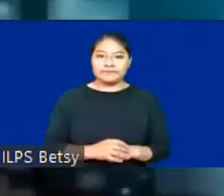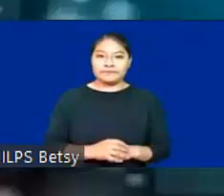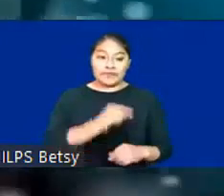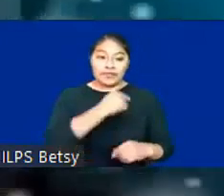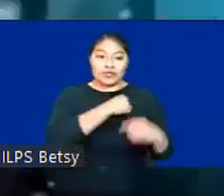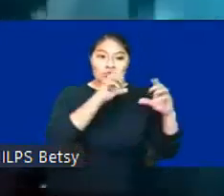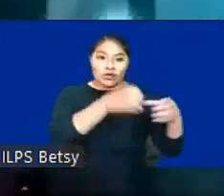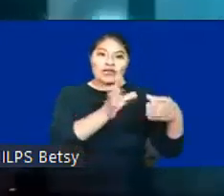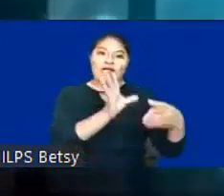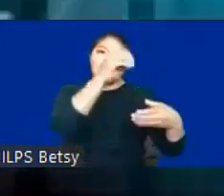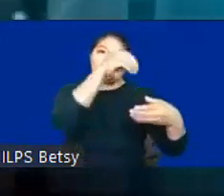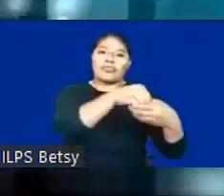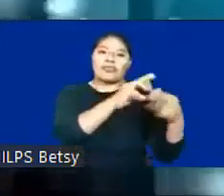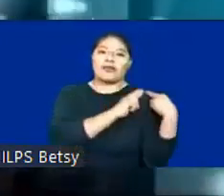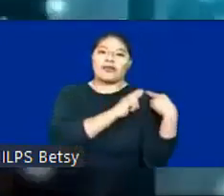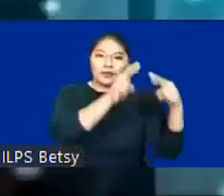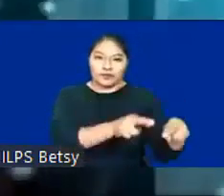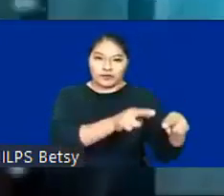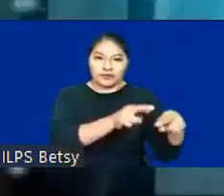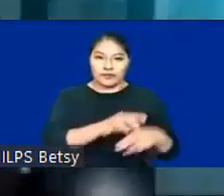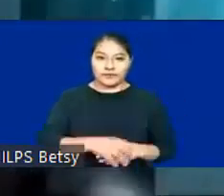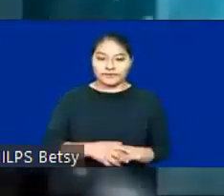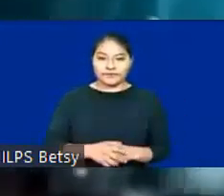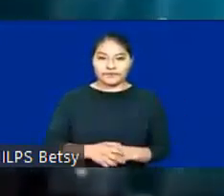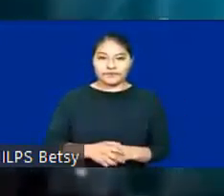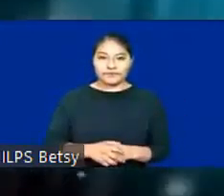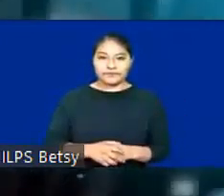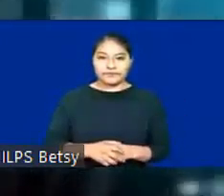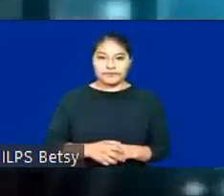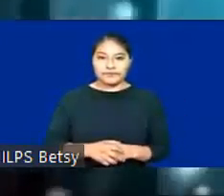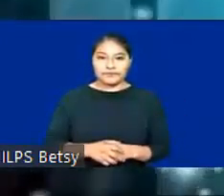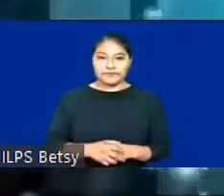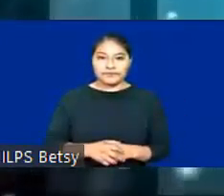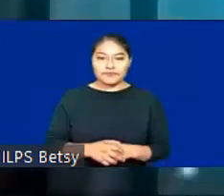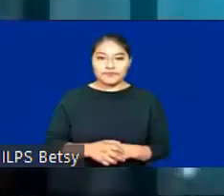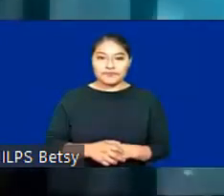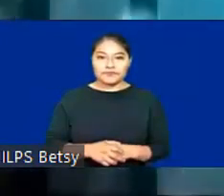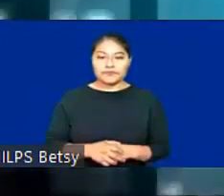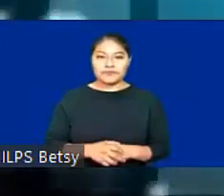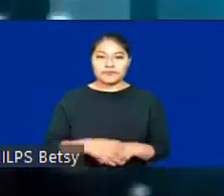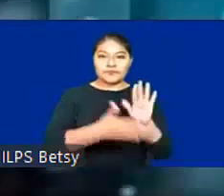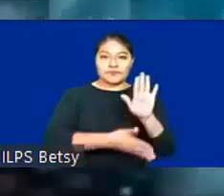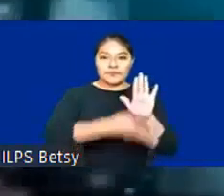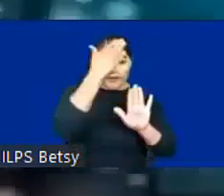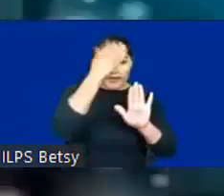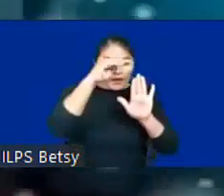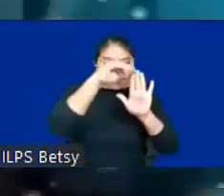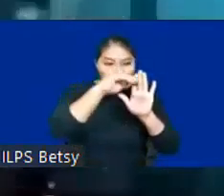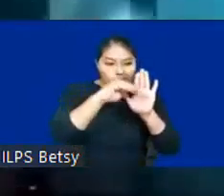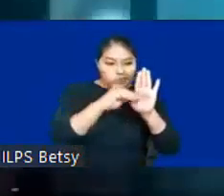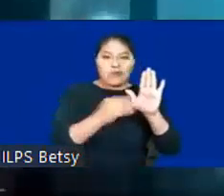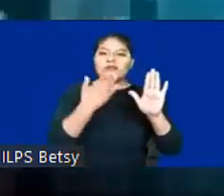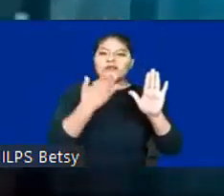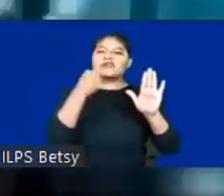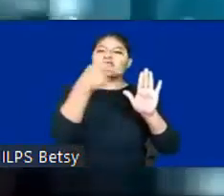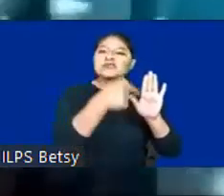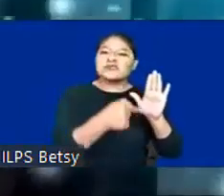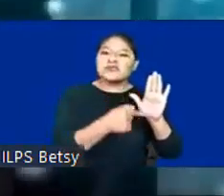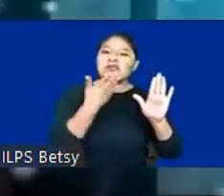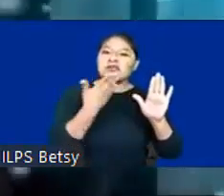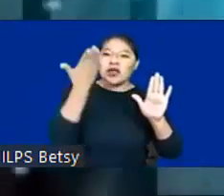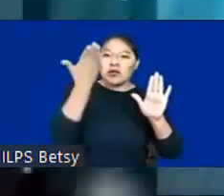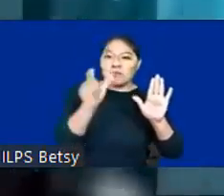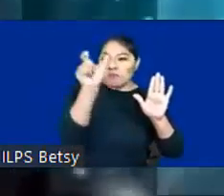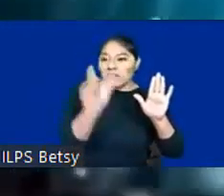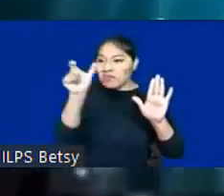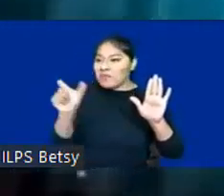Además, esa resolución indica quiénes como mínimo deben conformar este comité, ¿no? Este comité de gobierno digital.